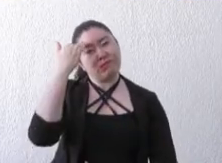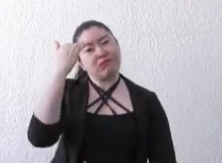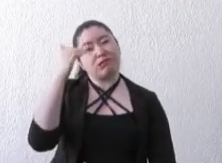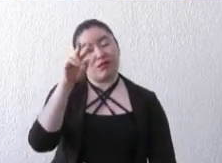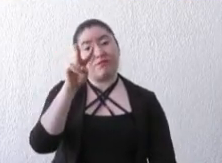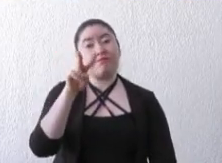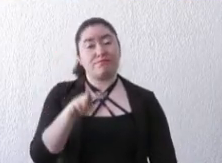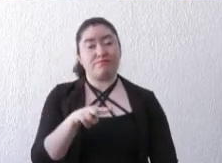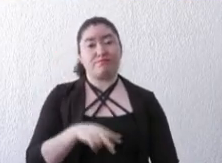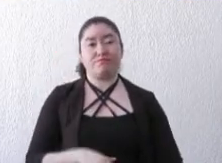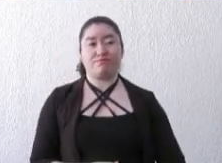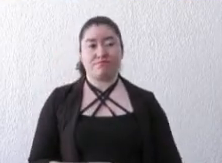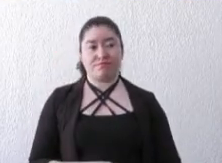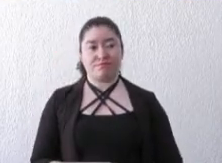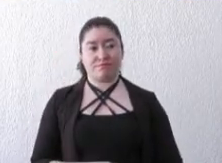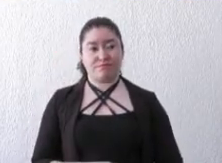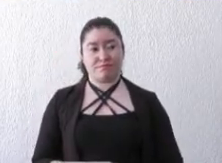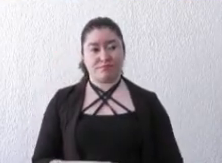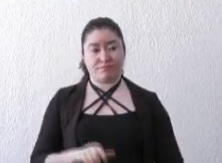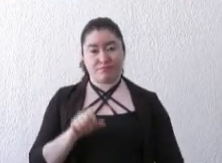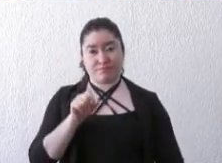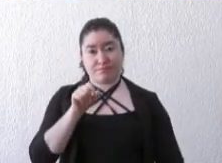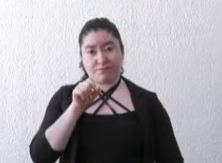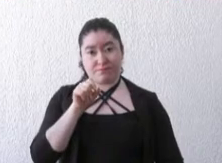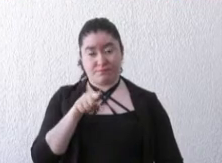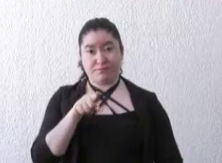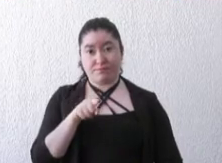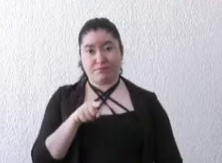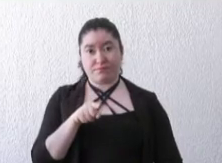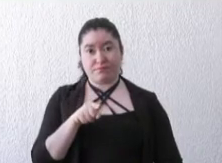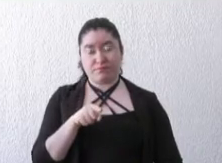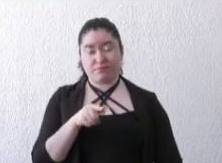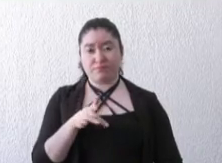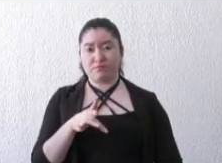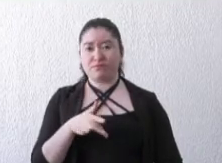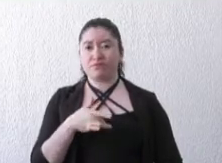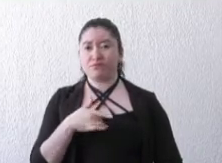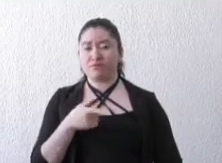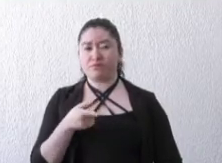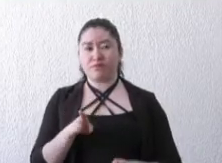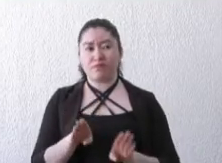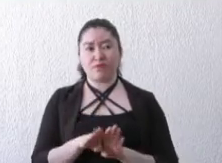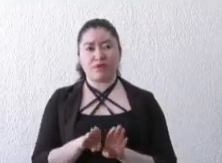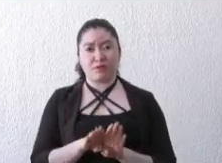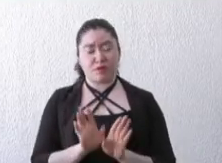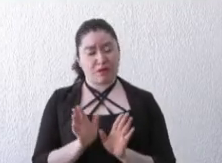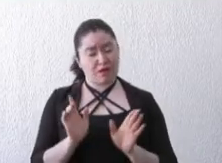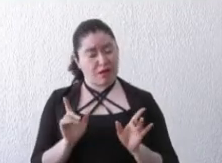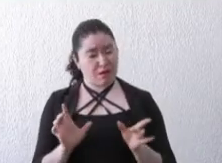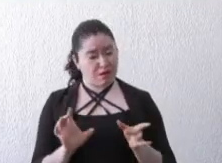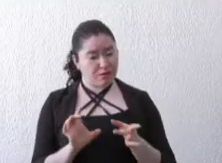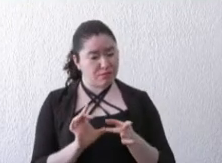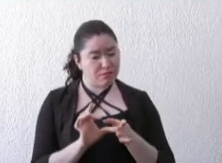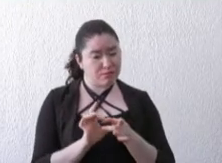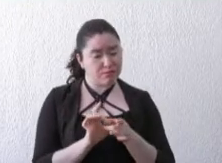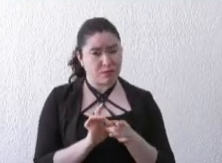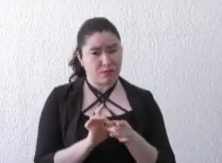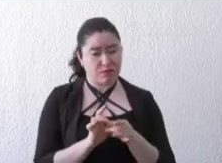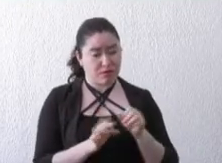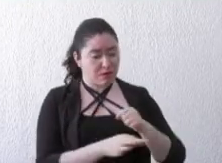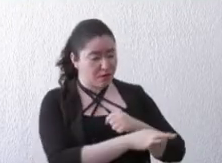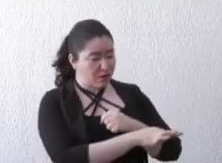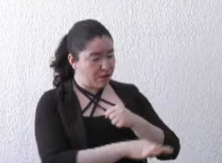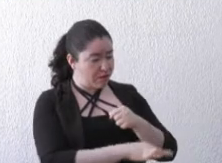La arquitectura realmente tiene sentido en el momento que se ocupa. O sea, la arquitectura sin la energía de